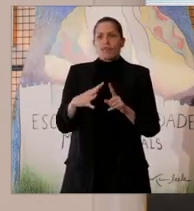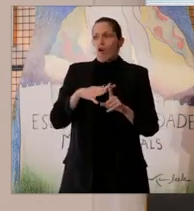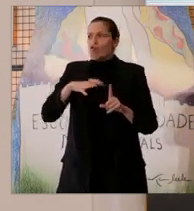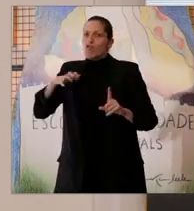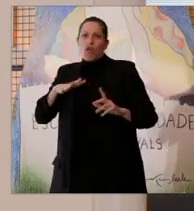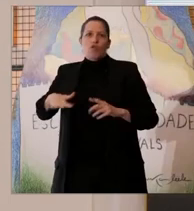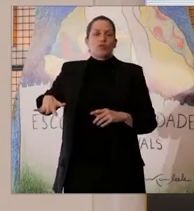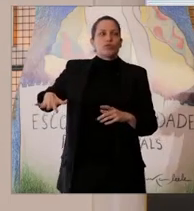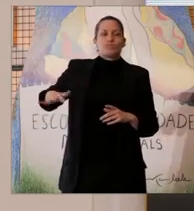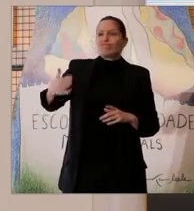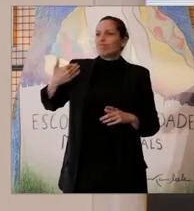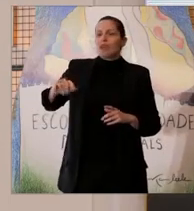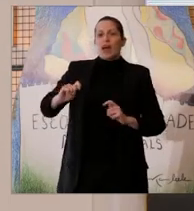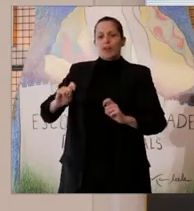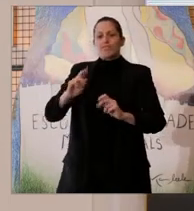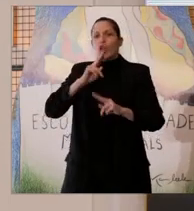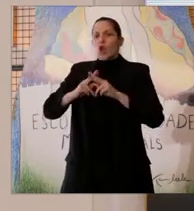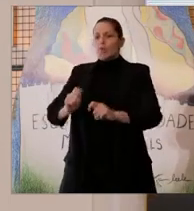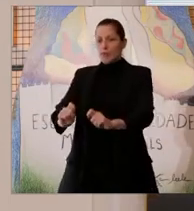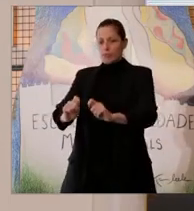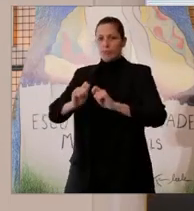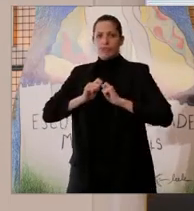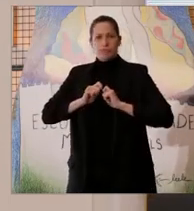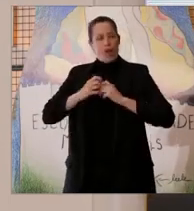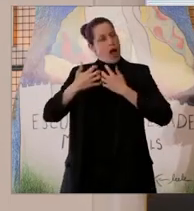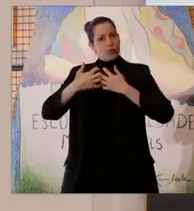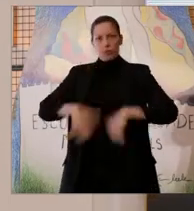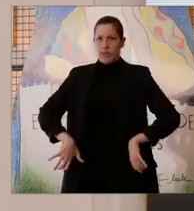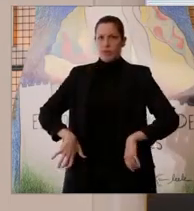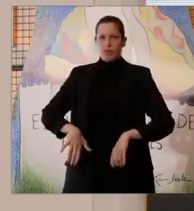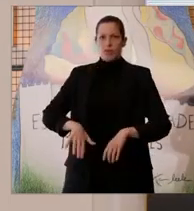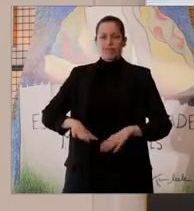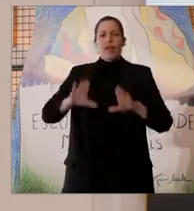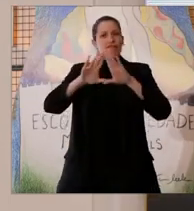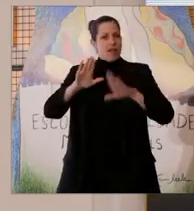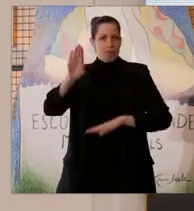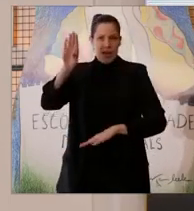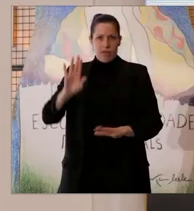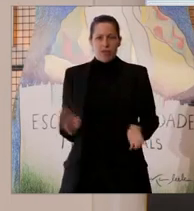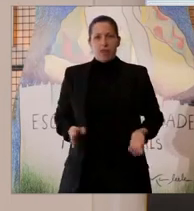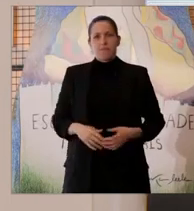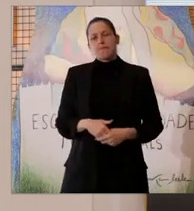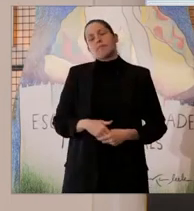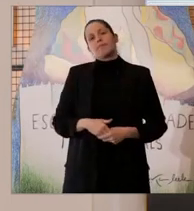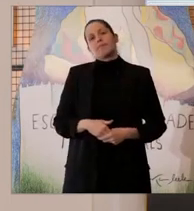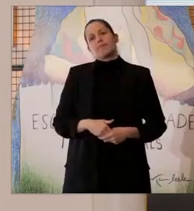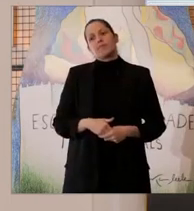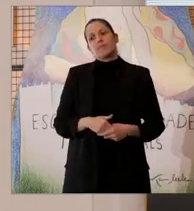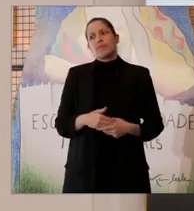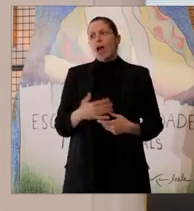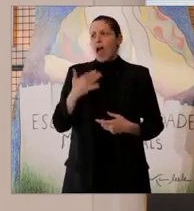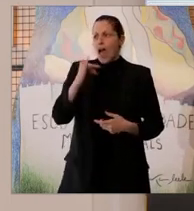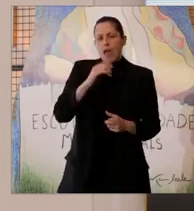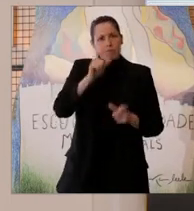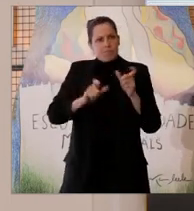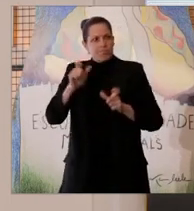categoría hay una categoría de periodistas que insistimos mucho en la igualdad y existimos particularmente en la igualdad entre hombres